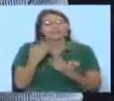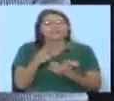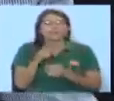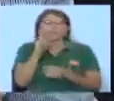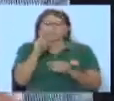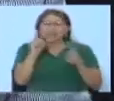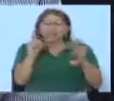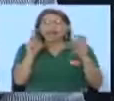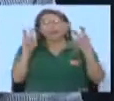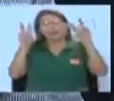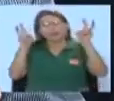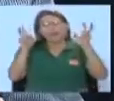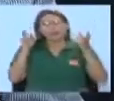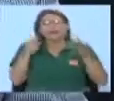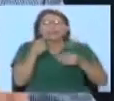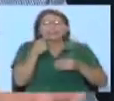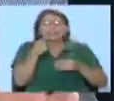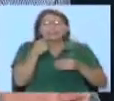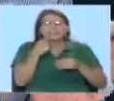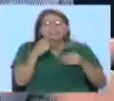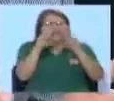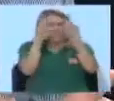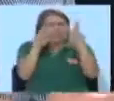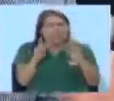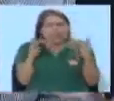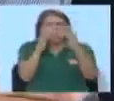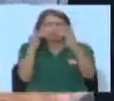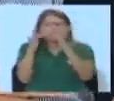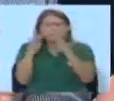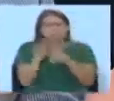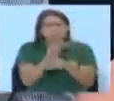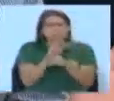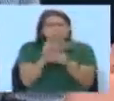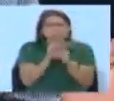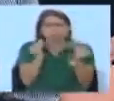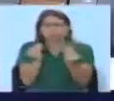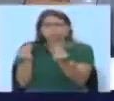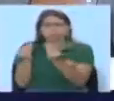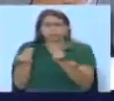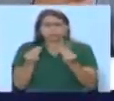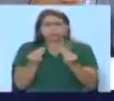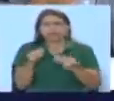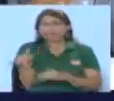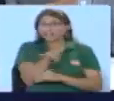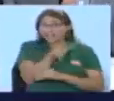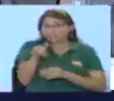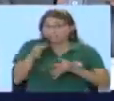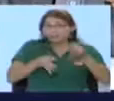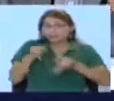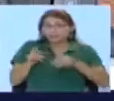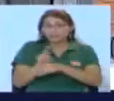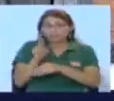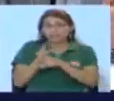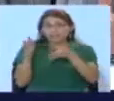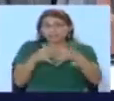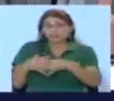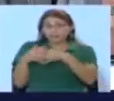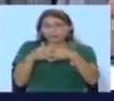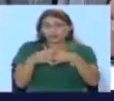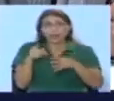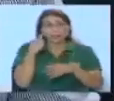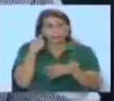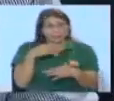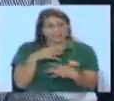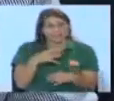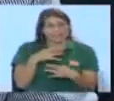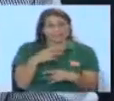de saturación de red que curiosamente es la misma justificación que ya se presentó en Estados Unidos. Uh-huh. Vea qué curioso, el 28 de